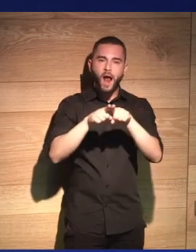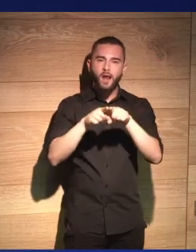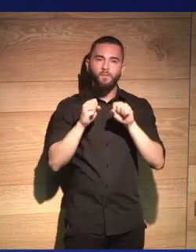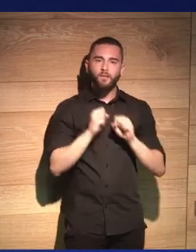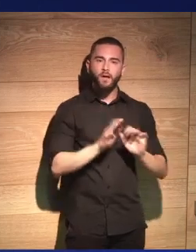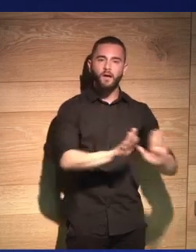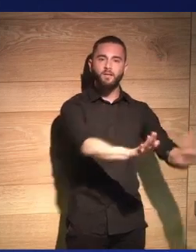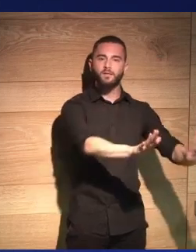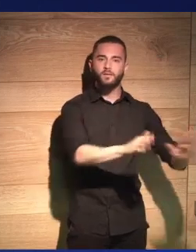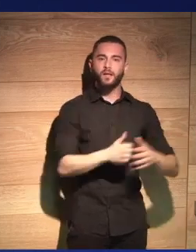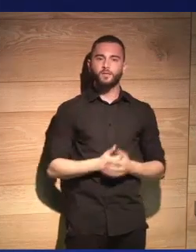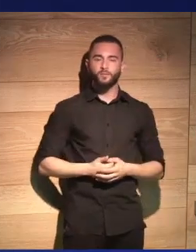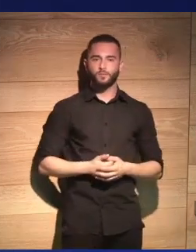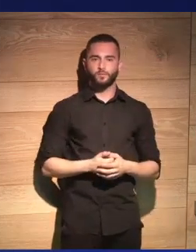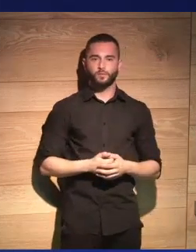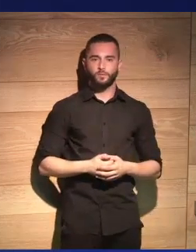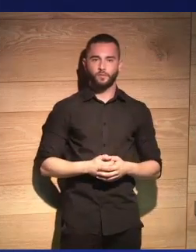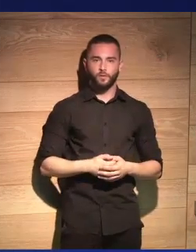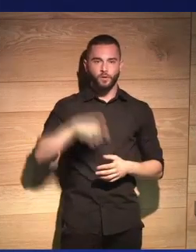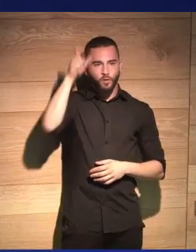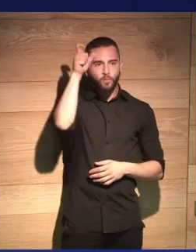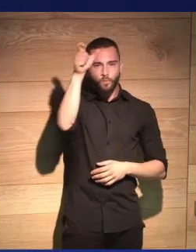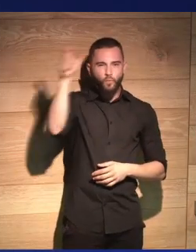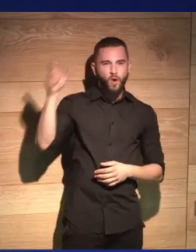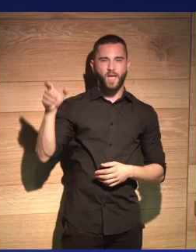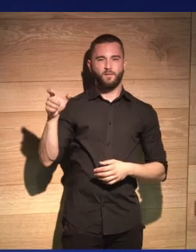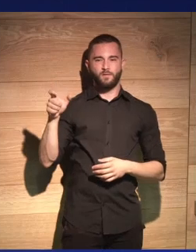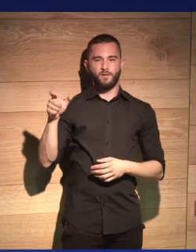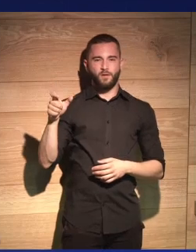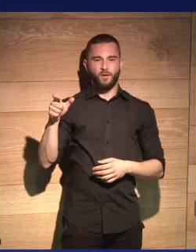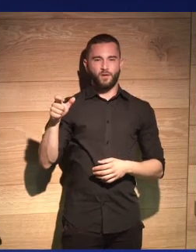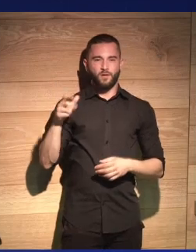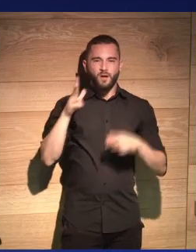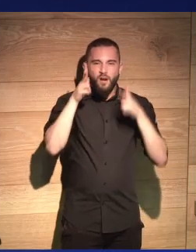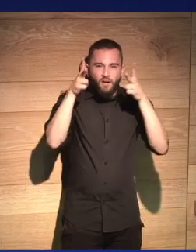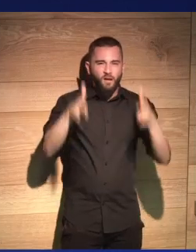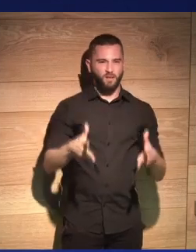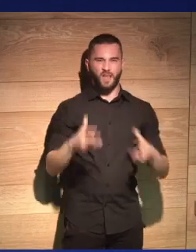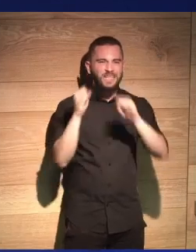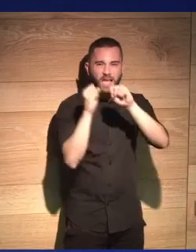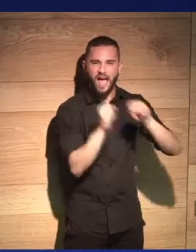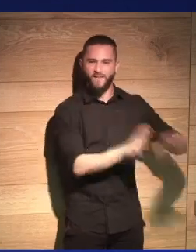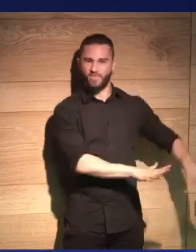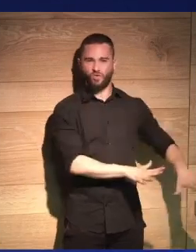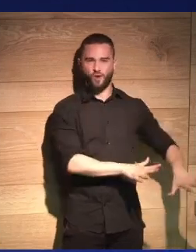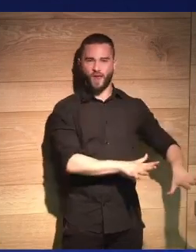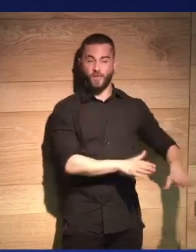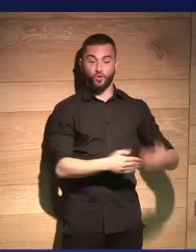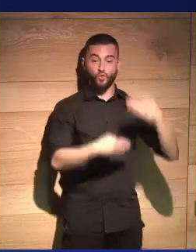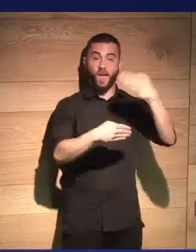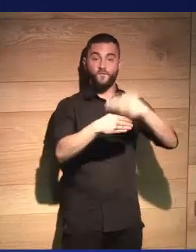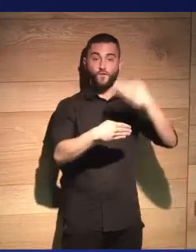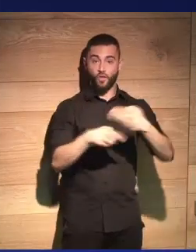Con tantos pueblos abandonados, moteles abandonados, y hacia una frontera en